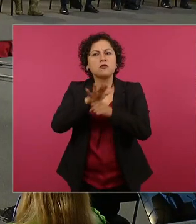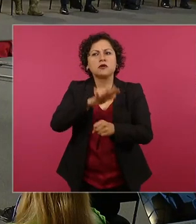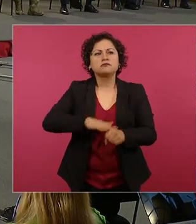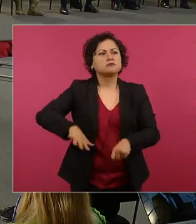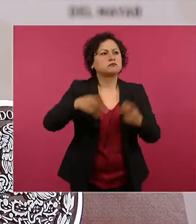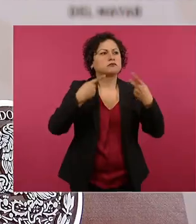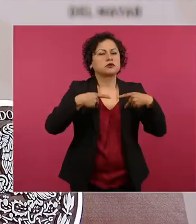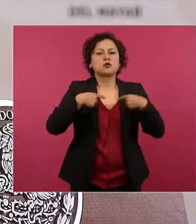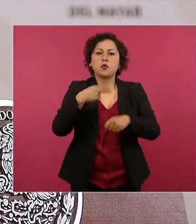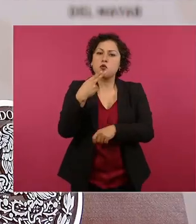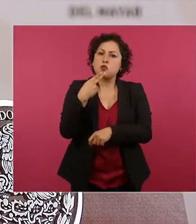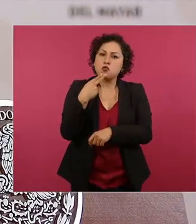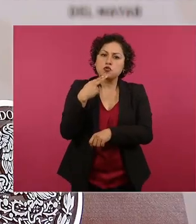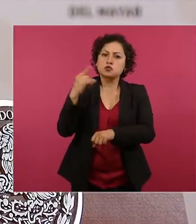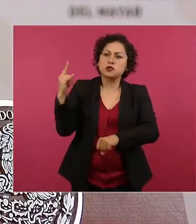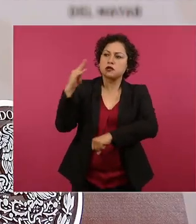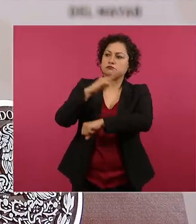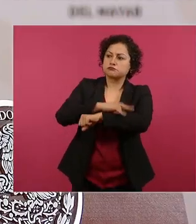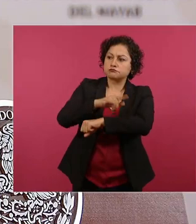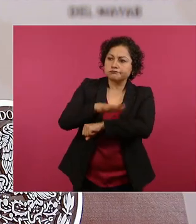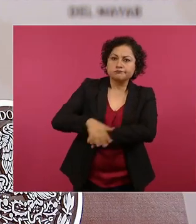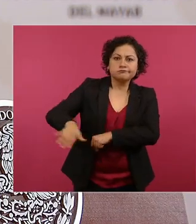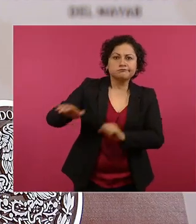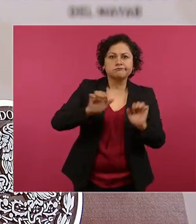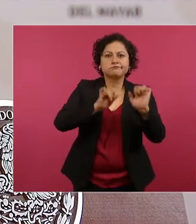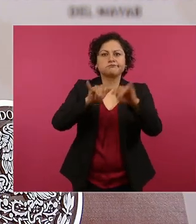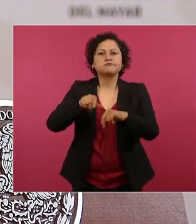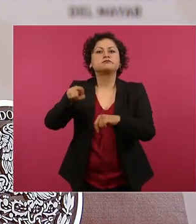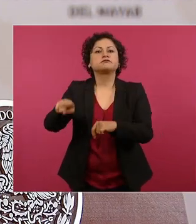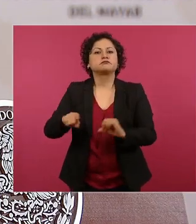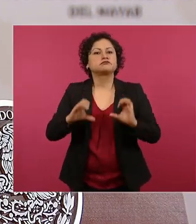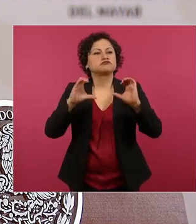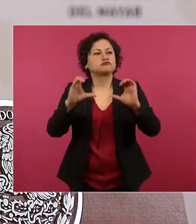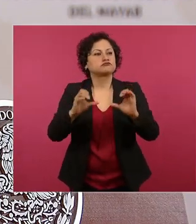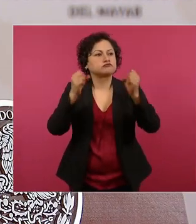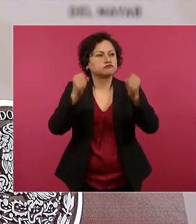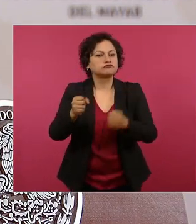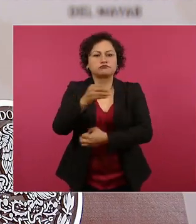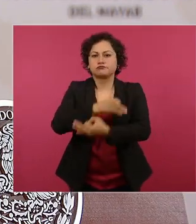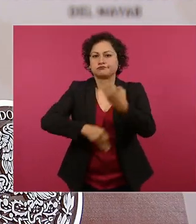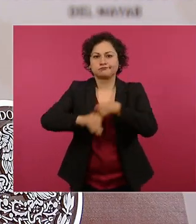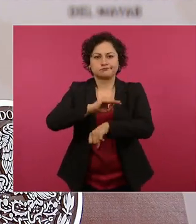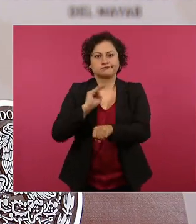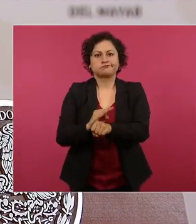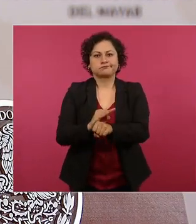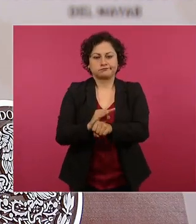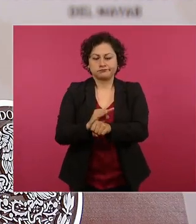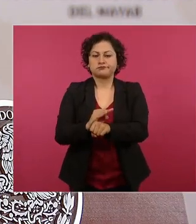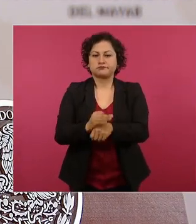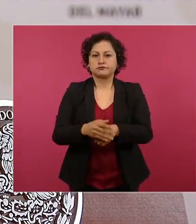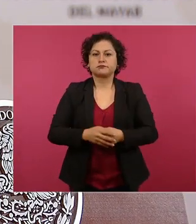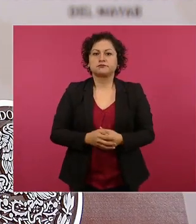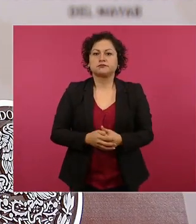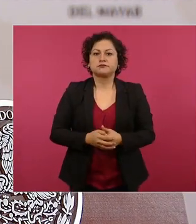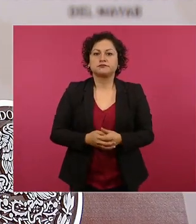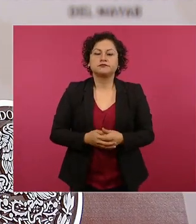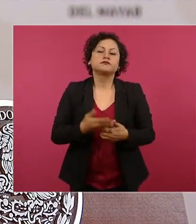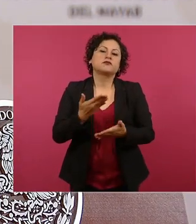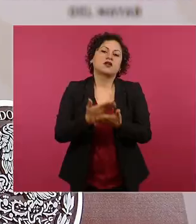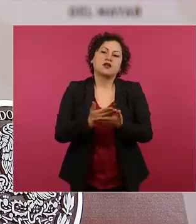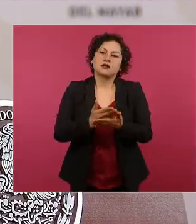usuarios de esta Terminal 2 del Aeropuerto Internacional de la Ciudad de México y además en una perspectiva de